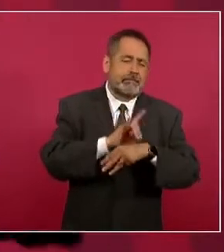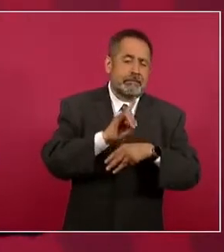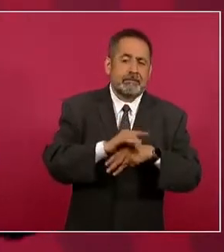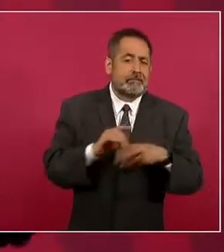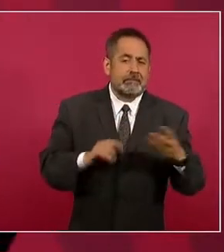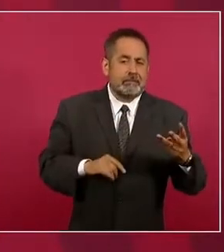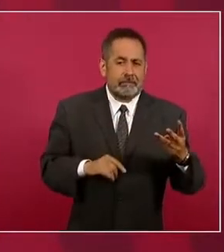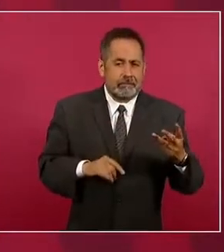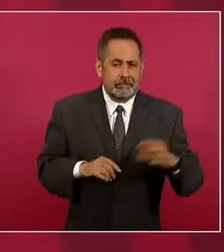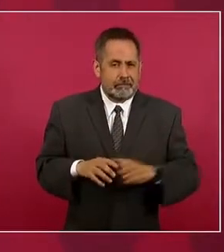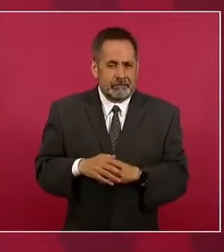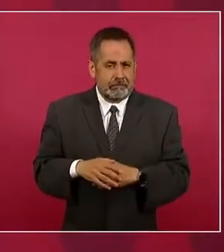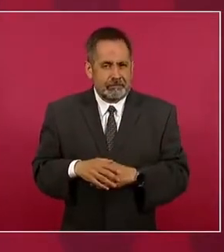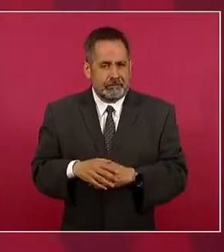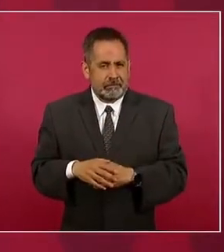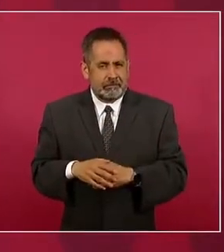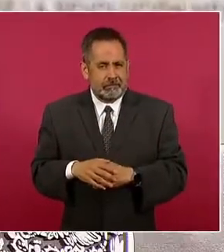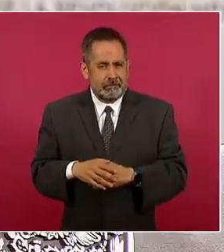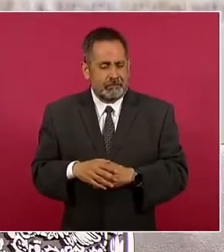se va a